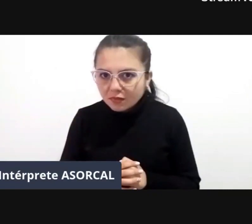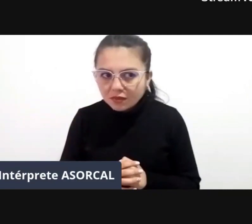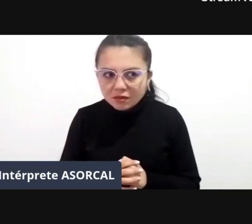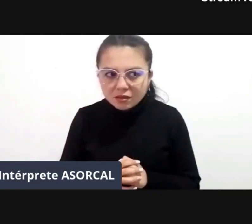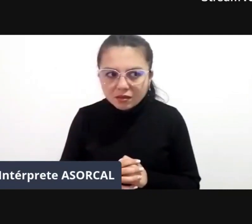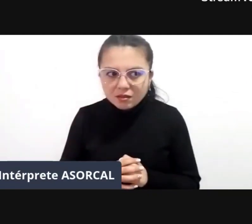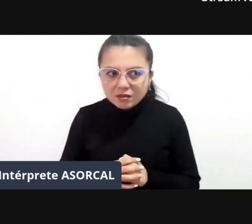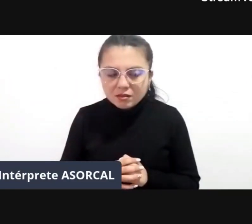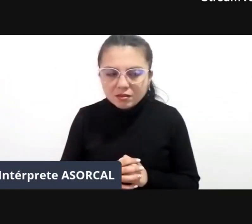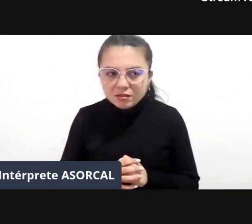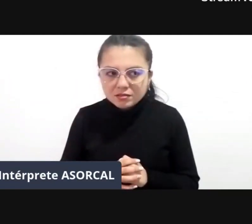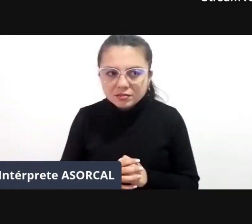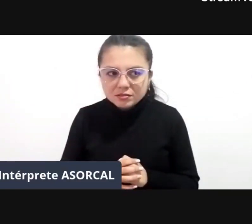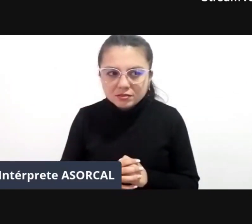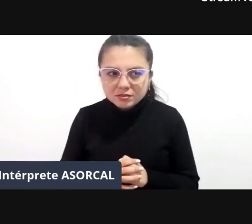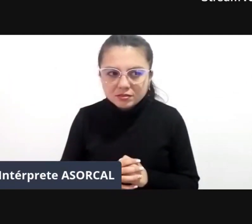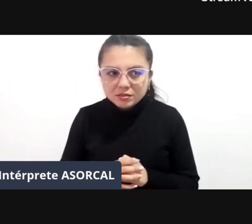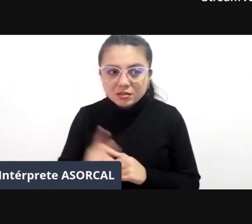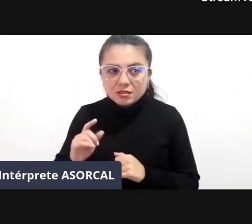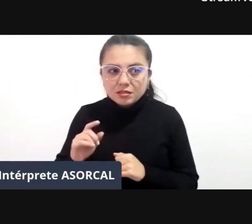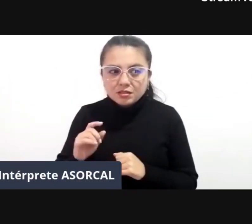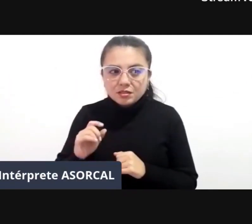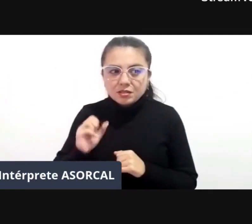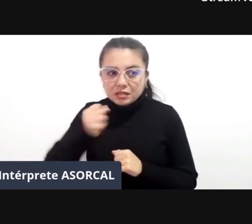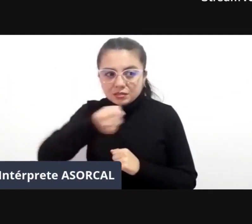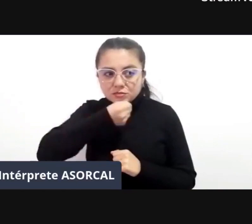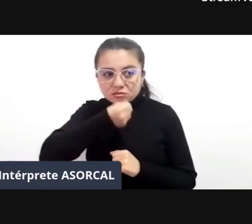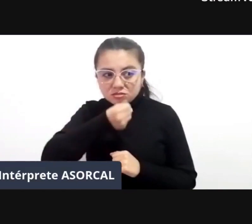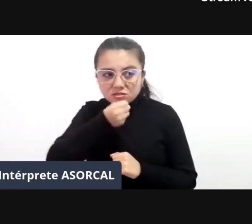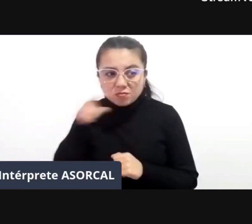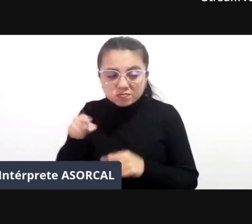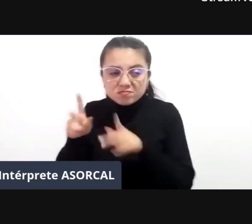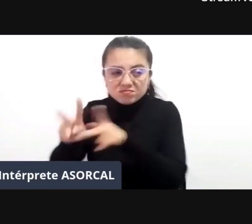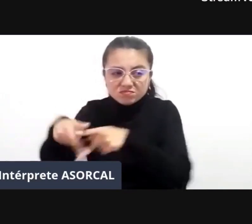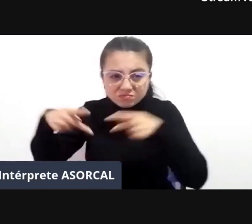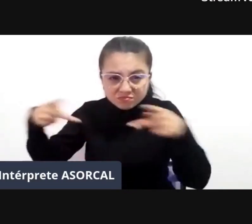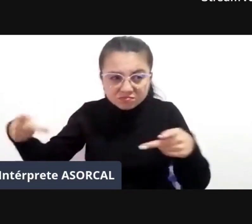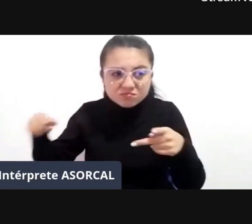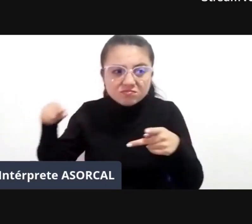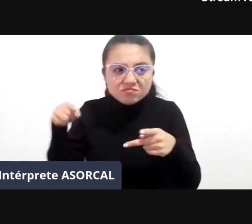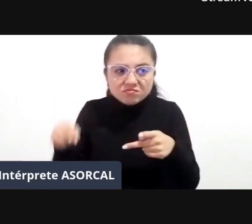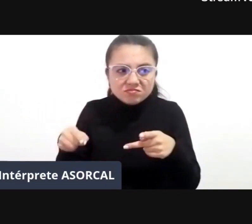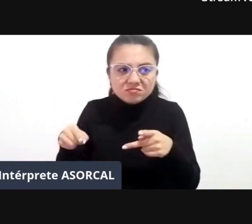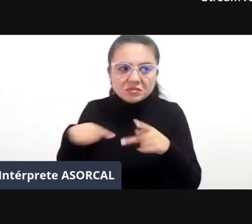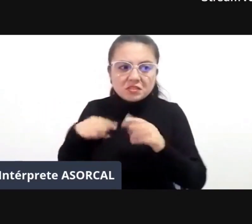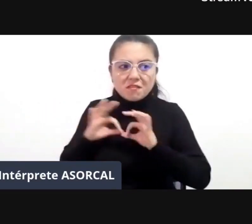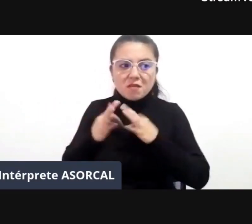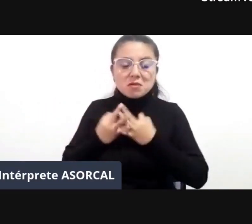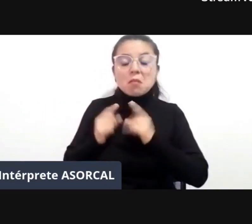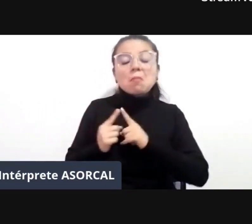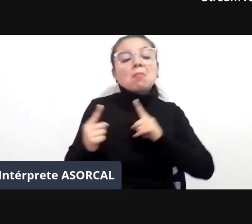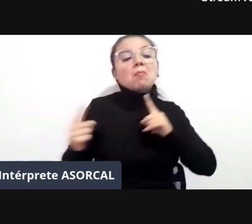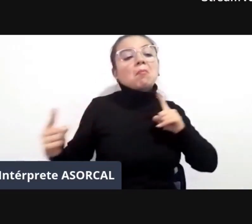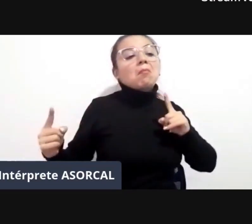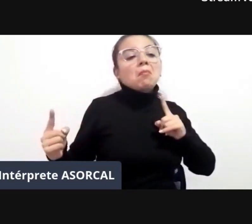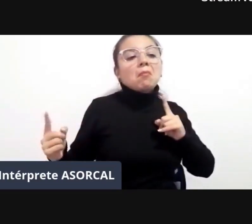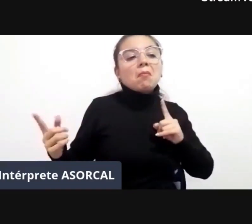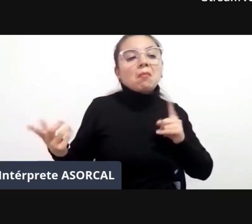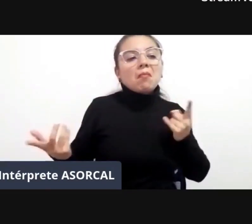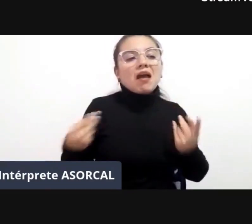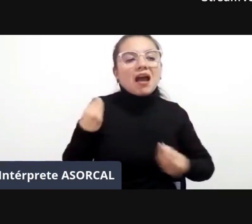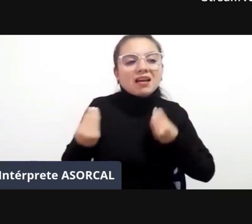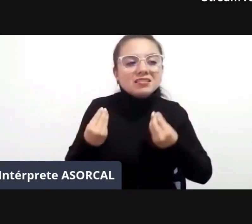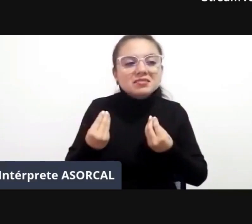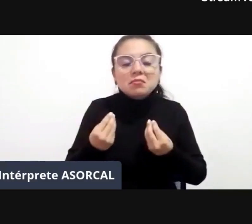nación, sería el tercer actor principal, vieron cómo se deslizaban irremediablemente hacia un cuestionamiento cada vez más acentuado de su